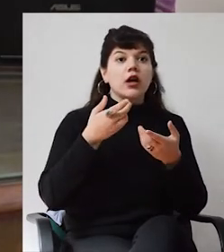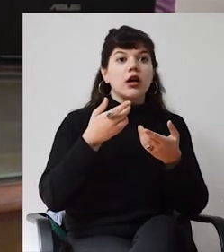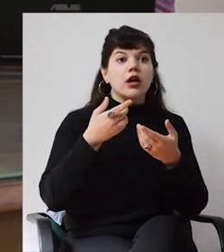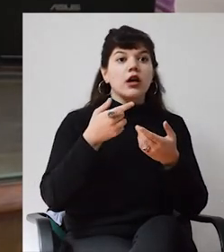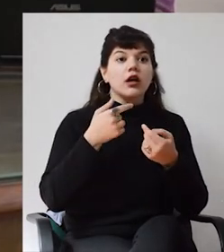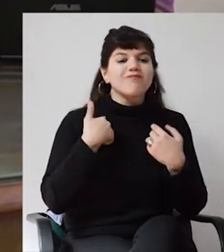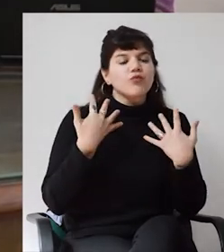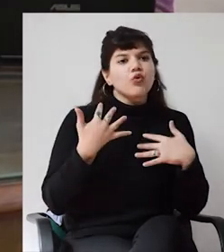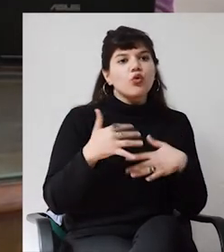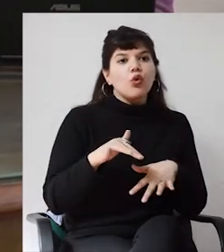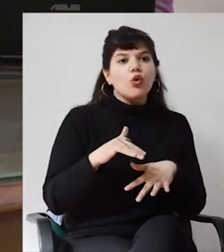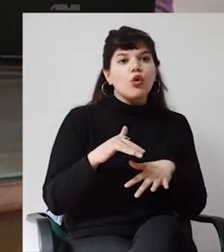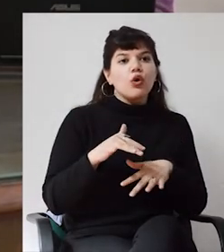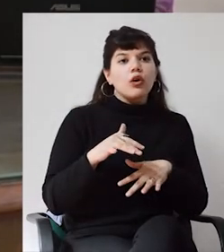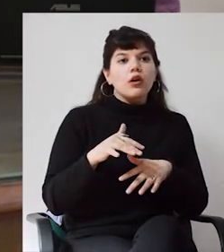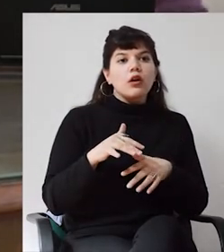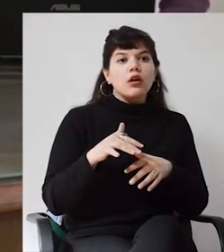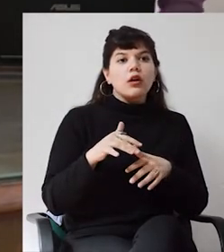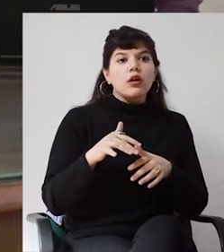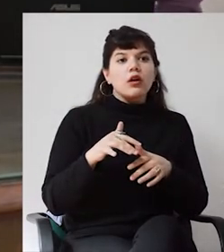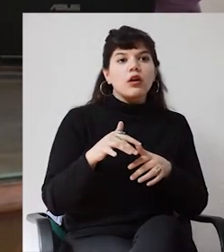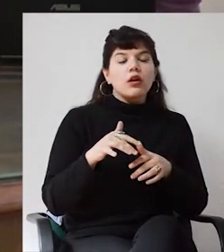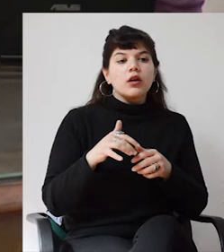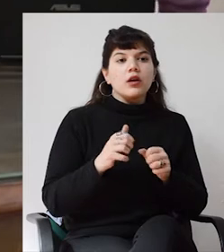AFUR. No queremos